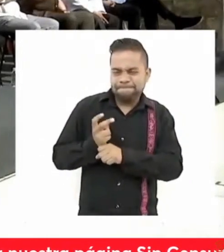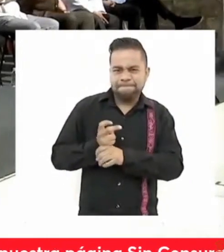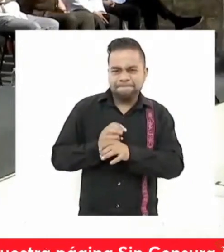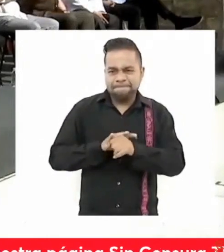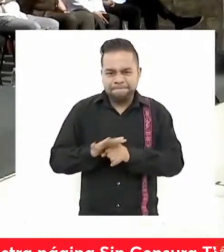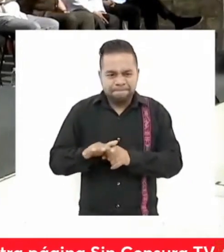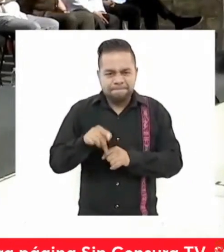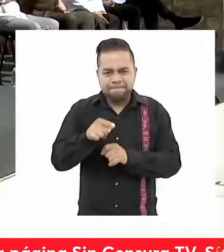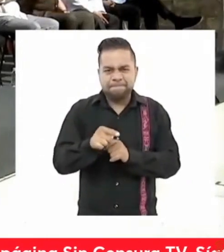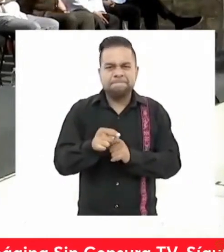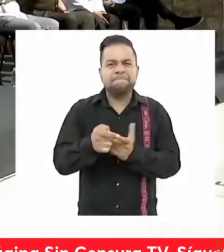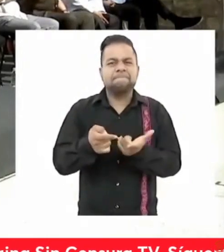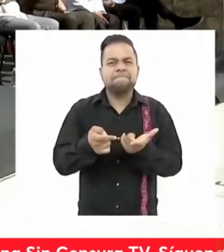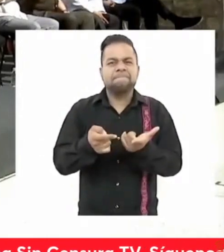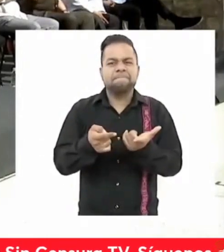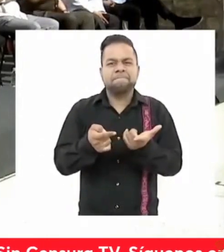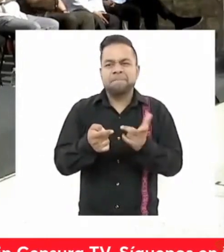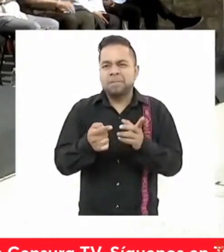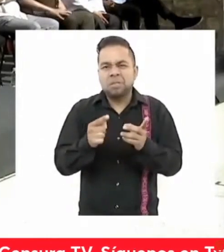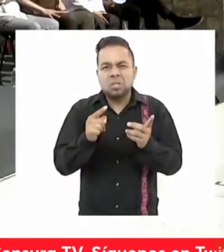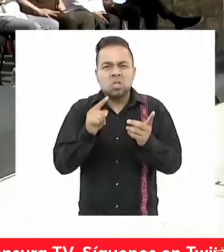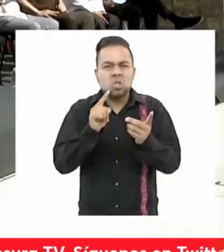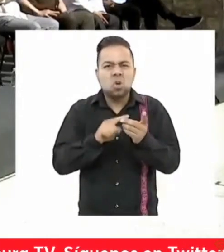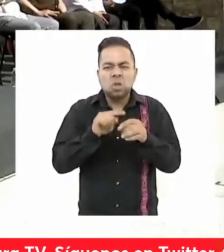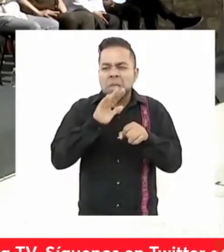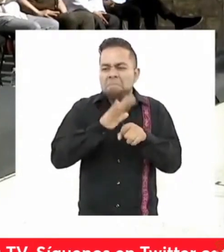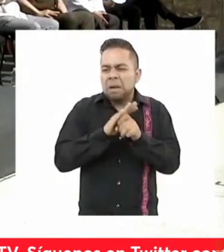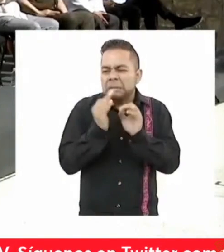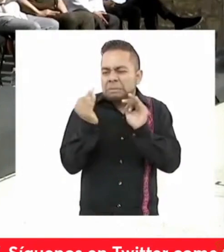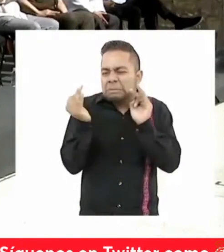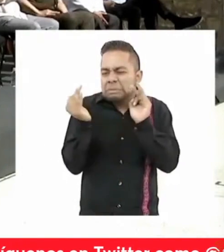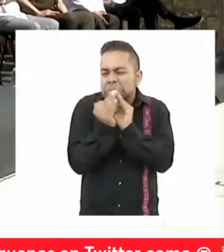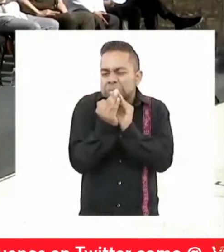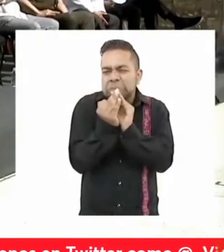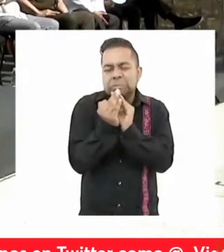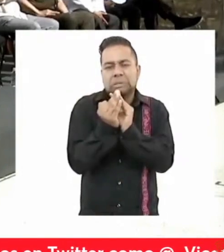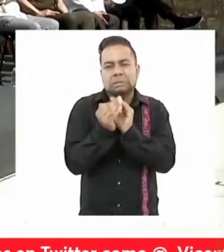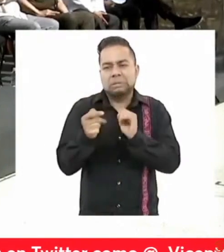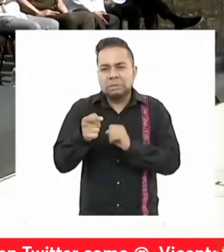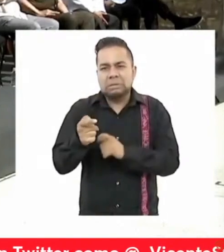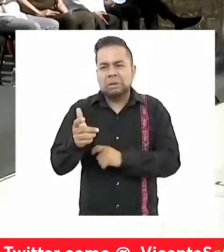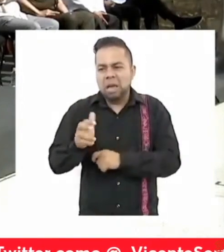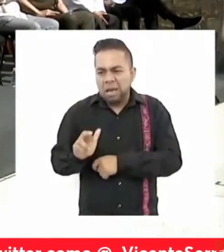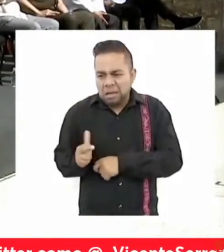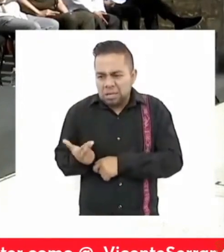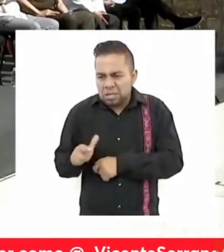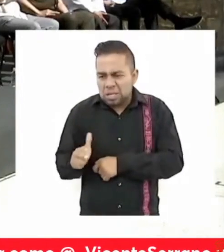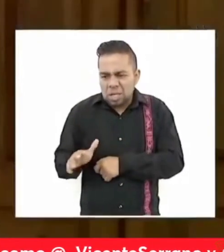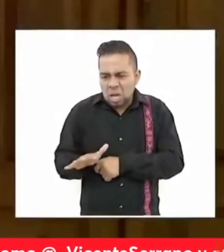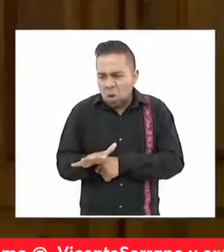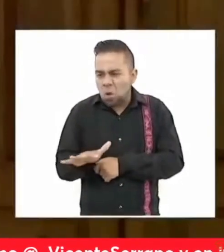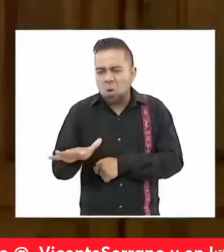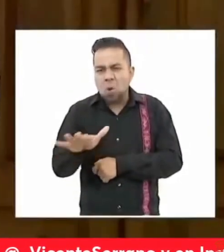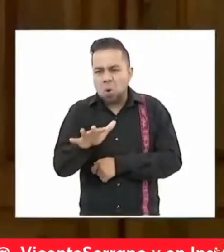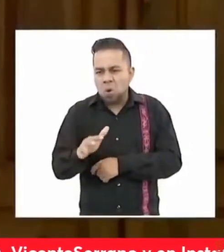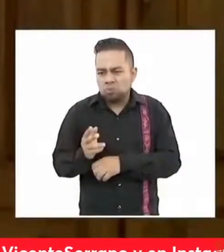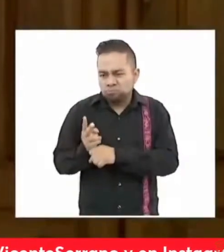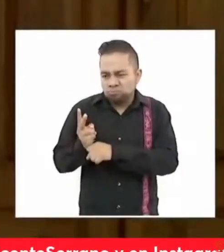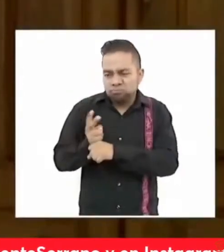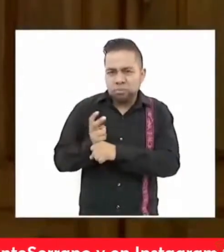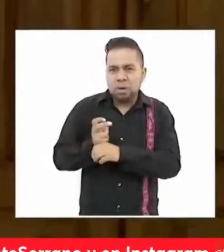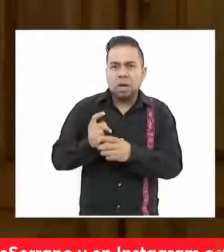franja más adecuada, se exploraron los ríos